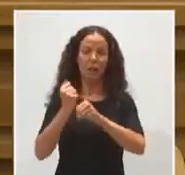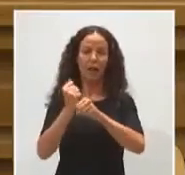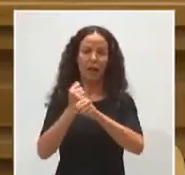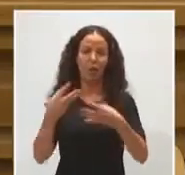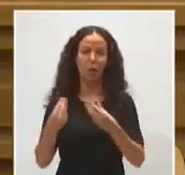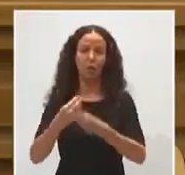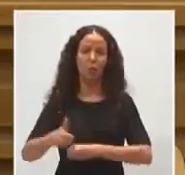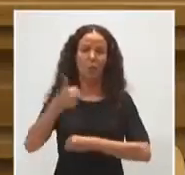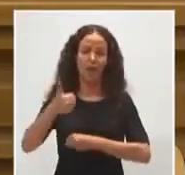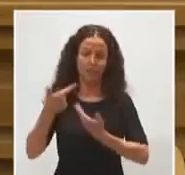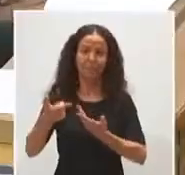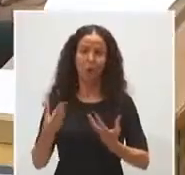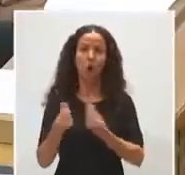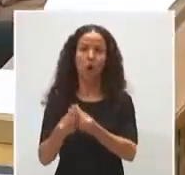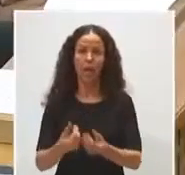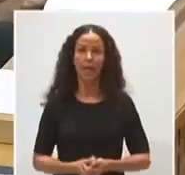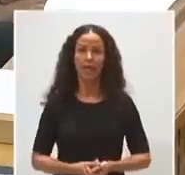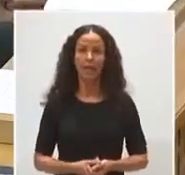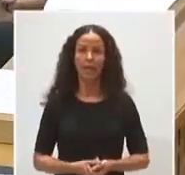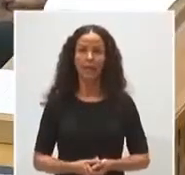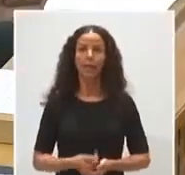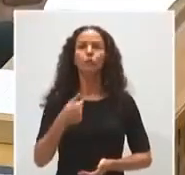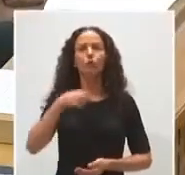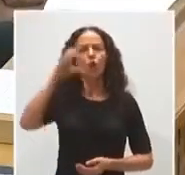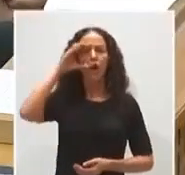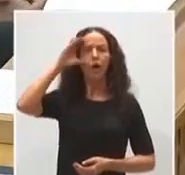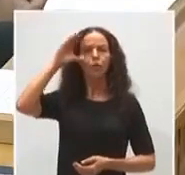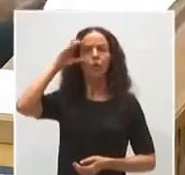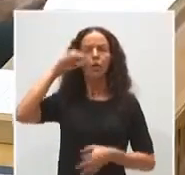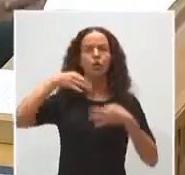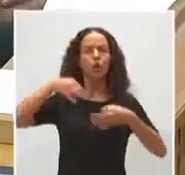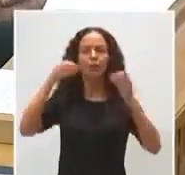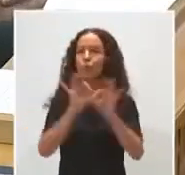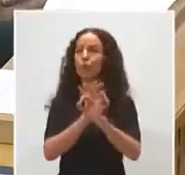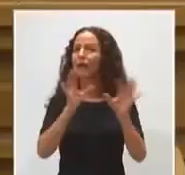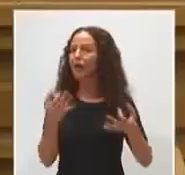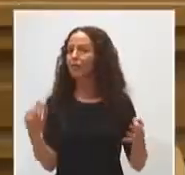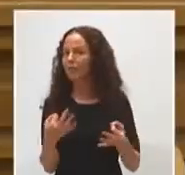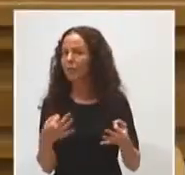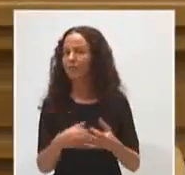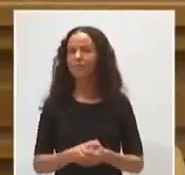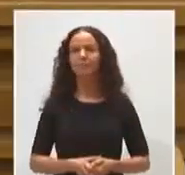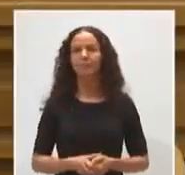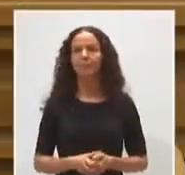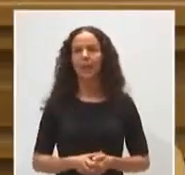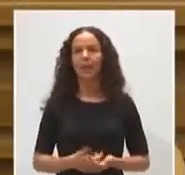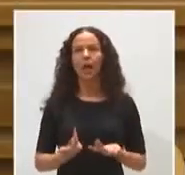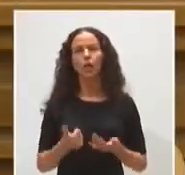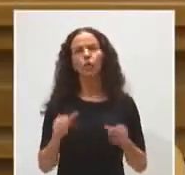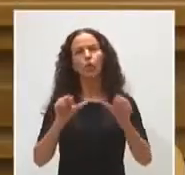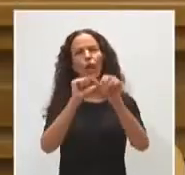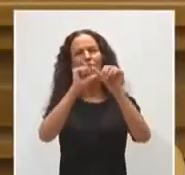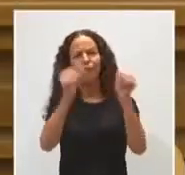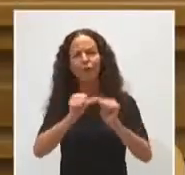a ellos pero yo si les he escuchado con mucha claridad siempre que hay una forma de ser y de entender